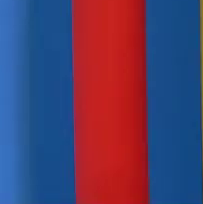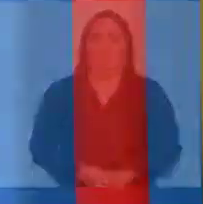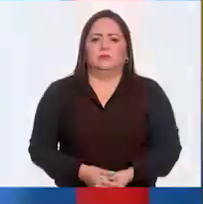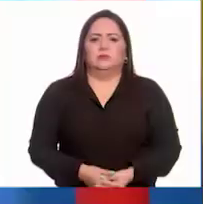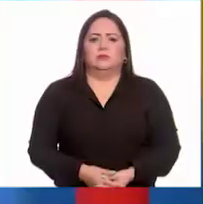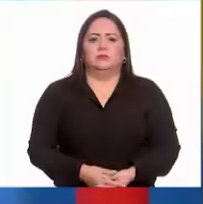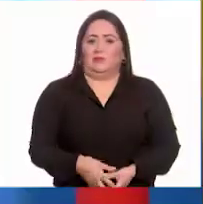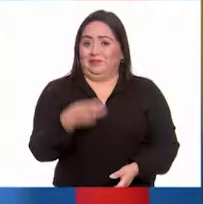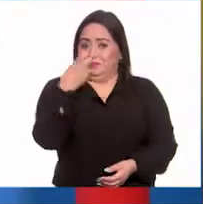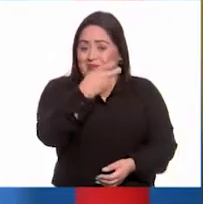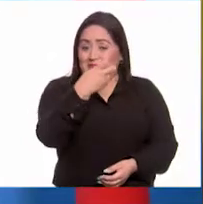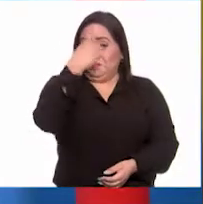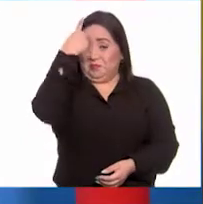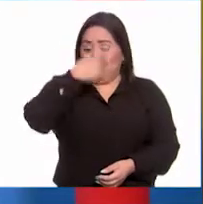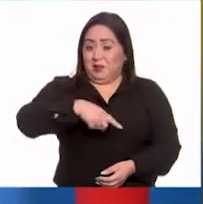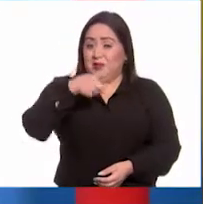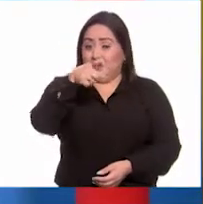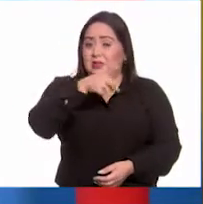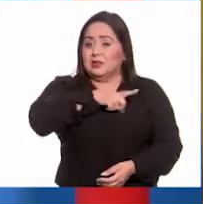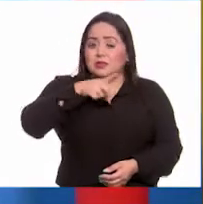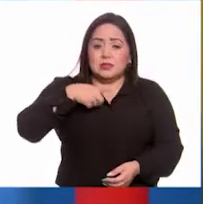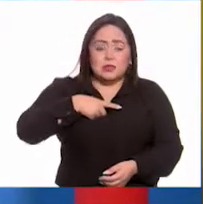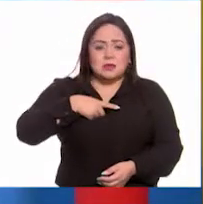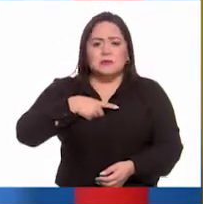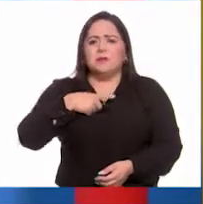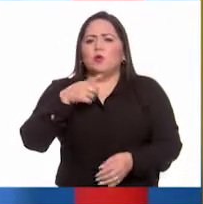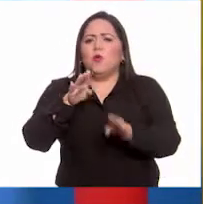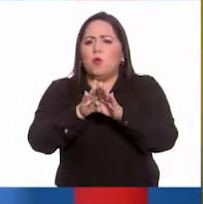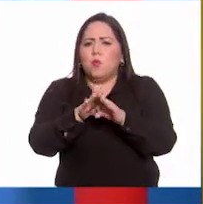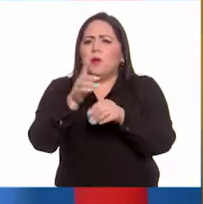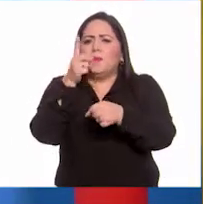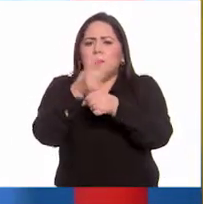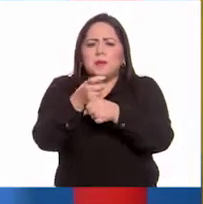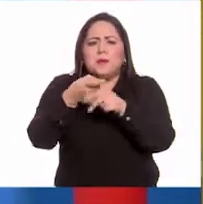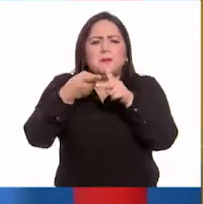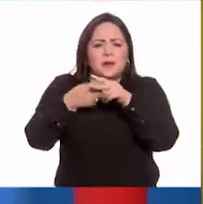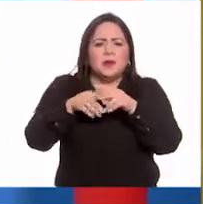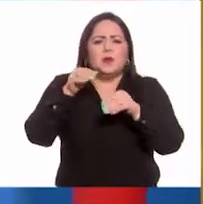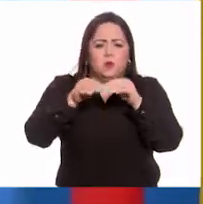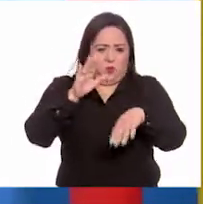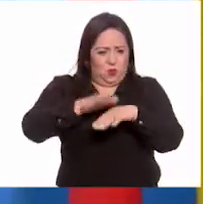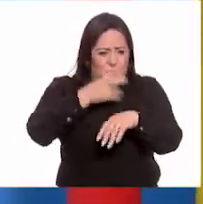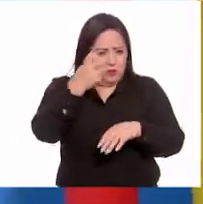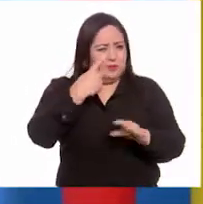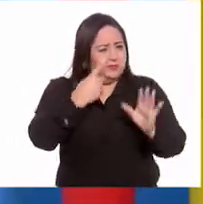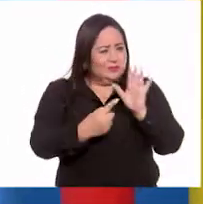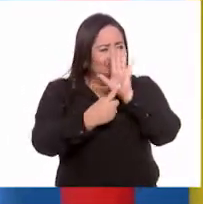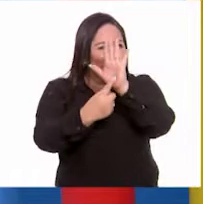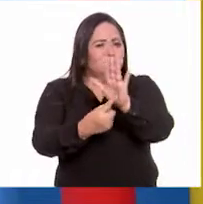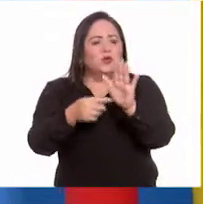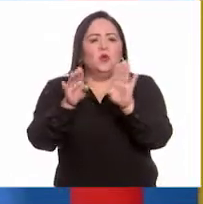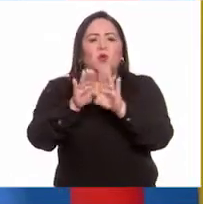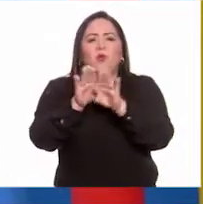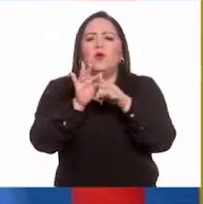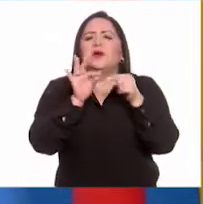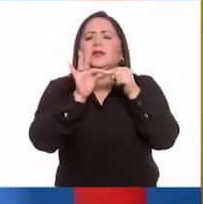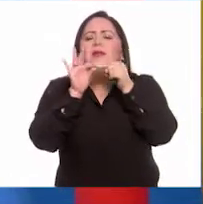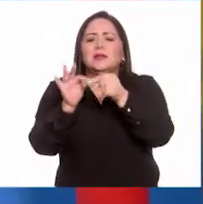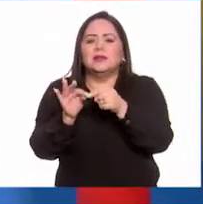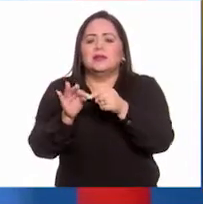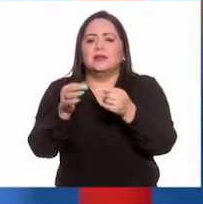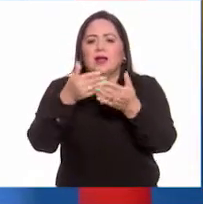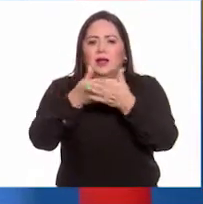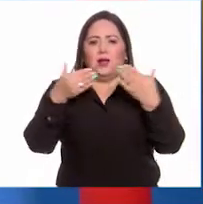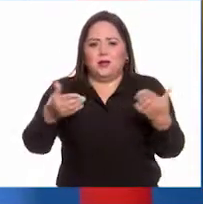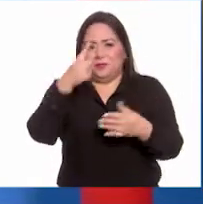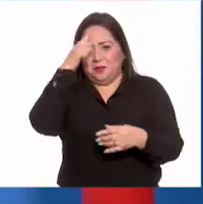Así es. Para ello deberán de seguir algunos pasos básicos y por esto les mostraremos a manera de guía los